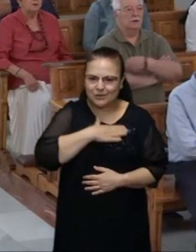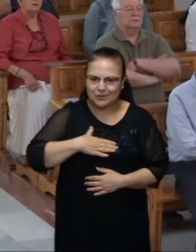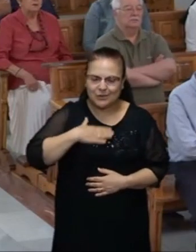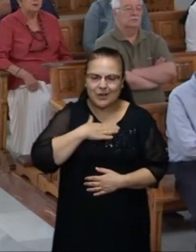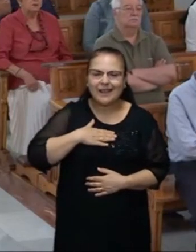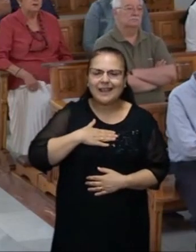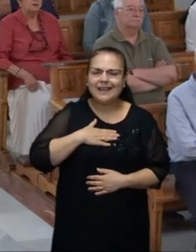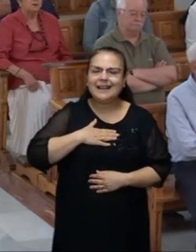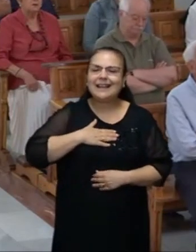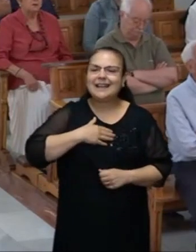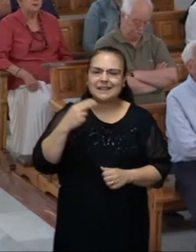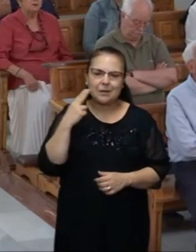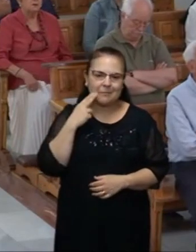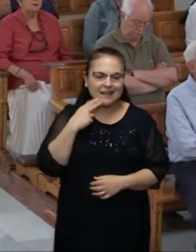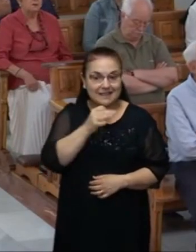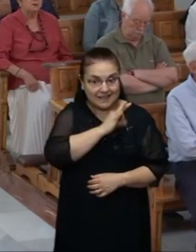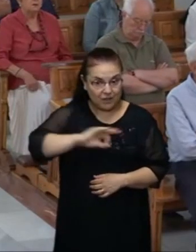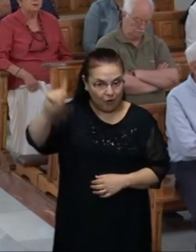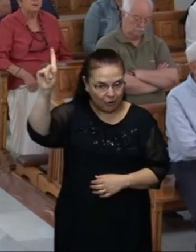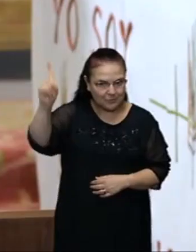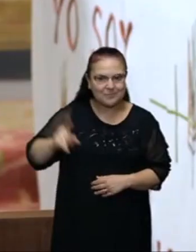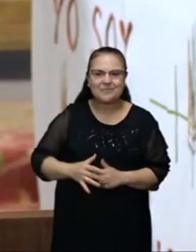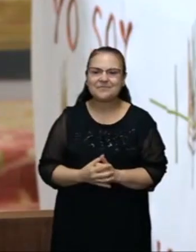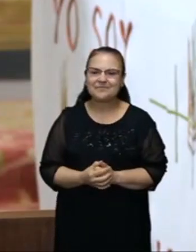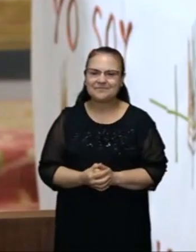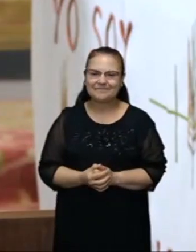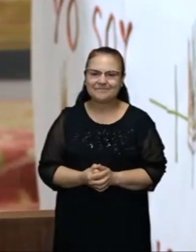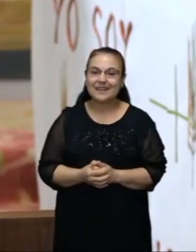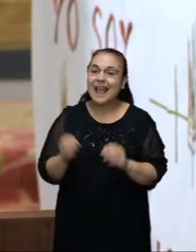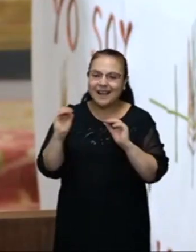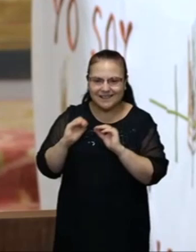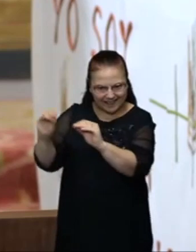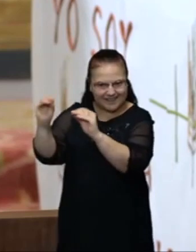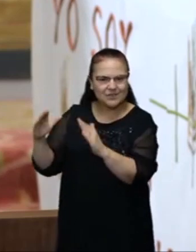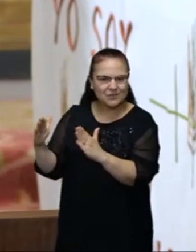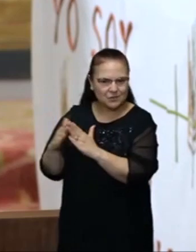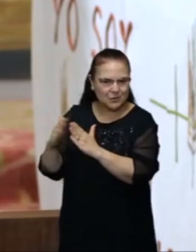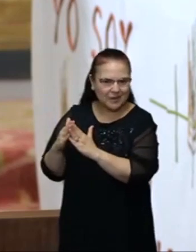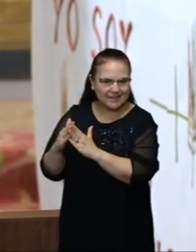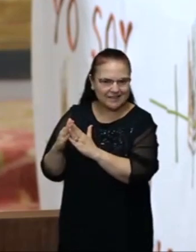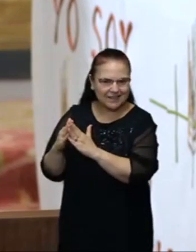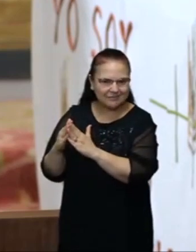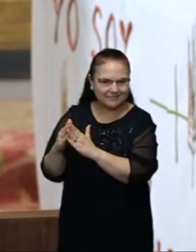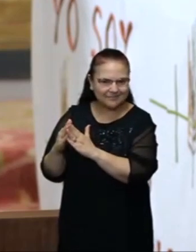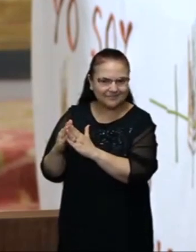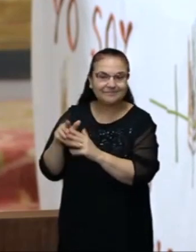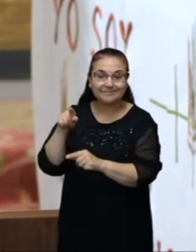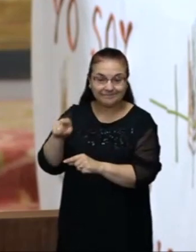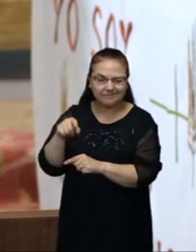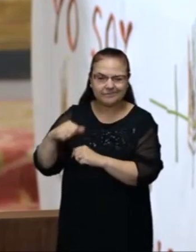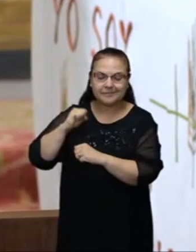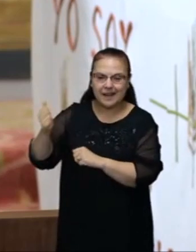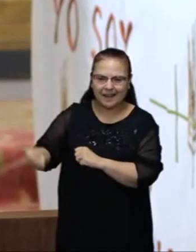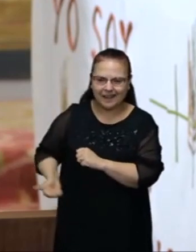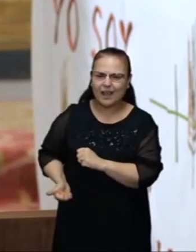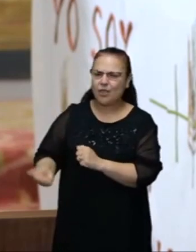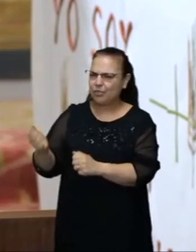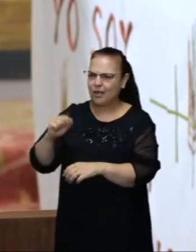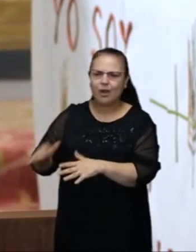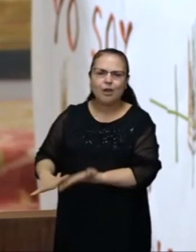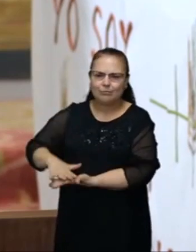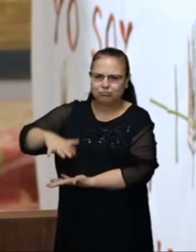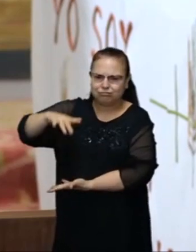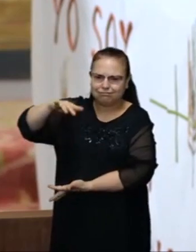quien teme al Señor. En su casa habrá riqueza y